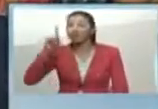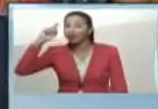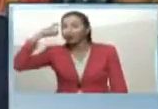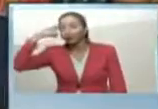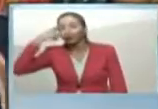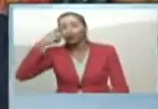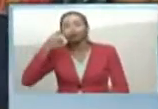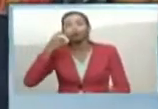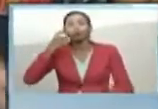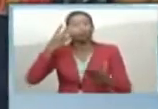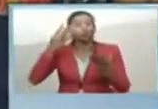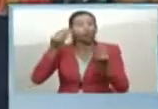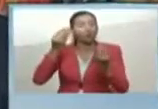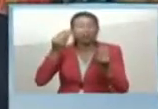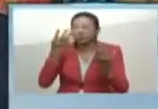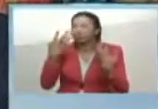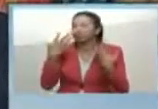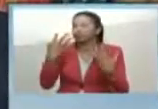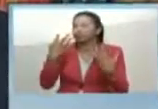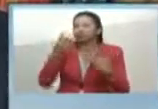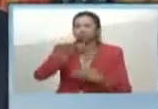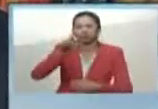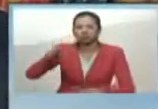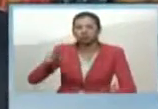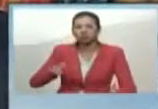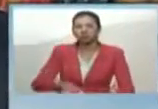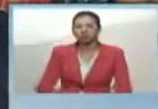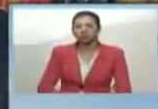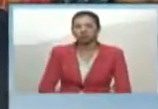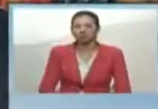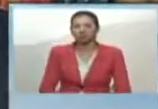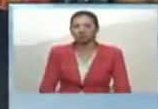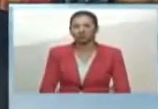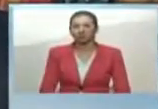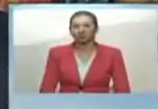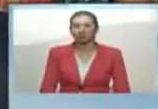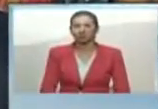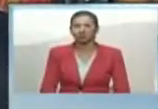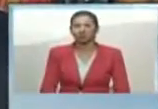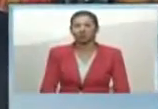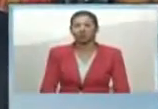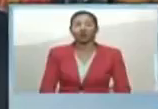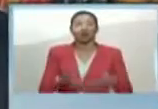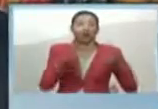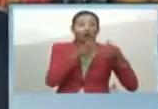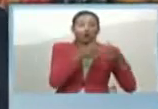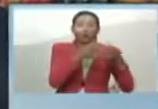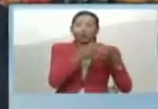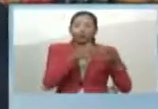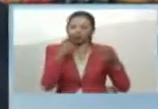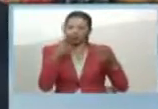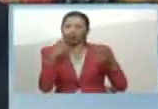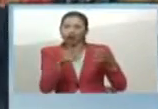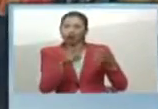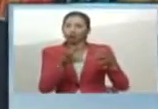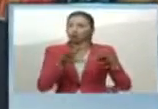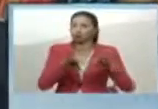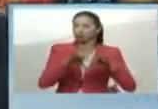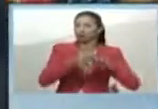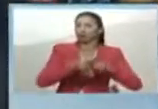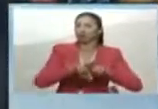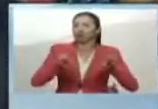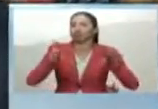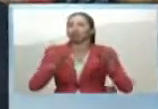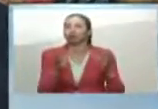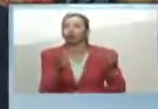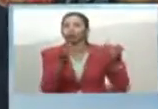gente, mucha, pero muchísima gente que está en un factor político que no me toca calificar como defensor